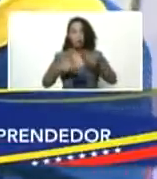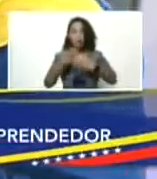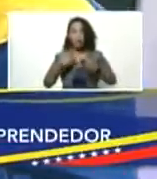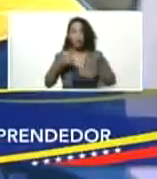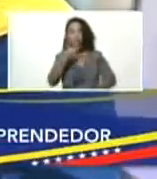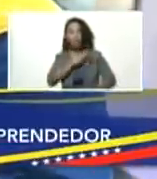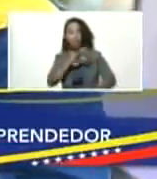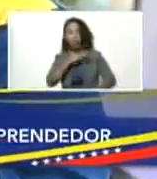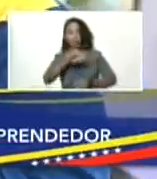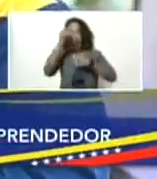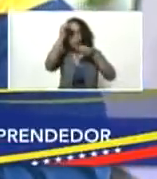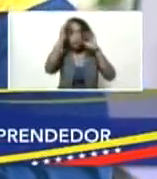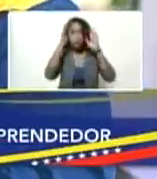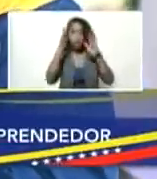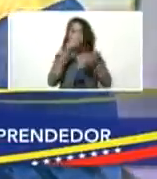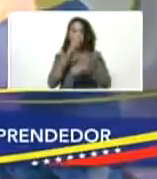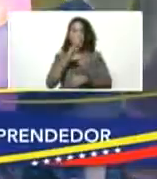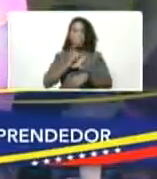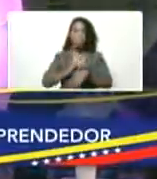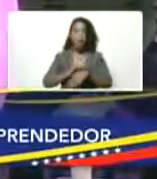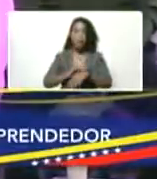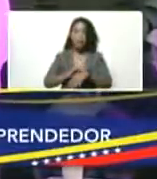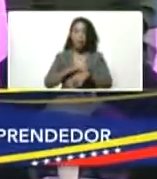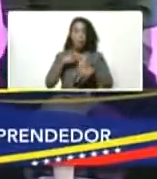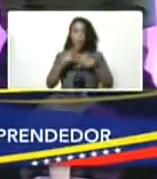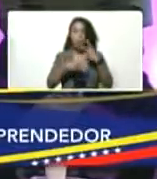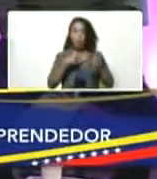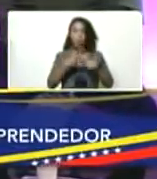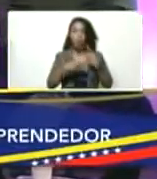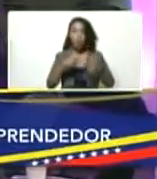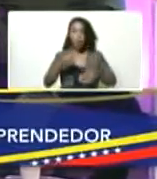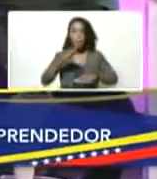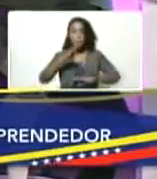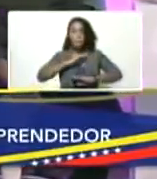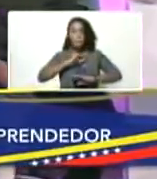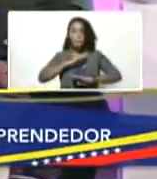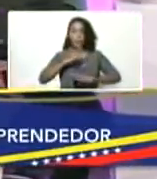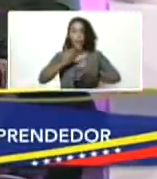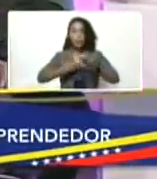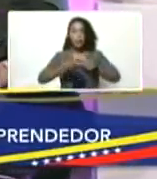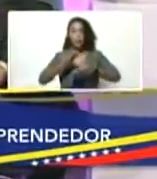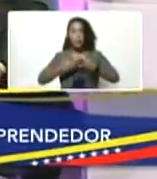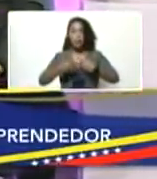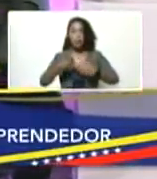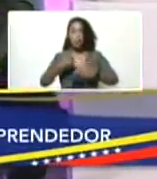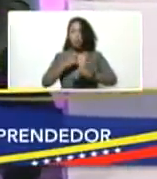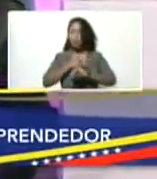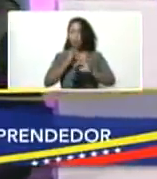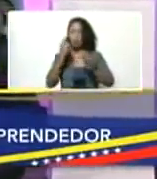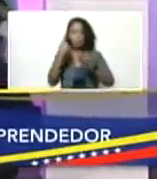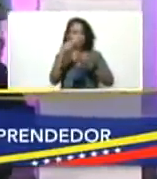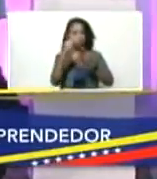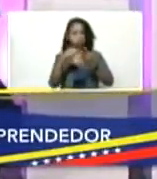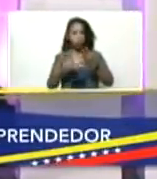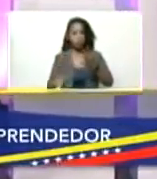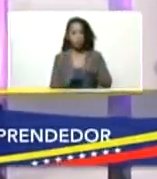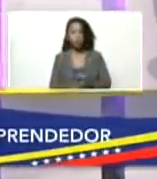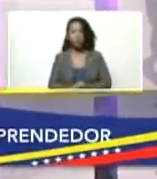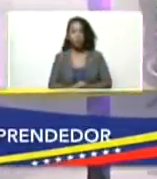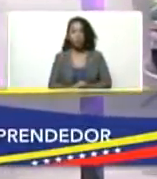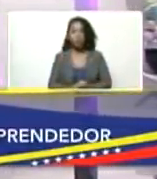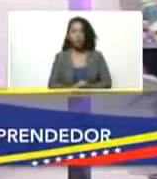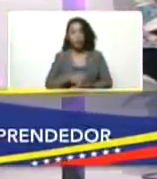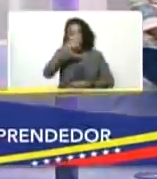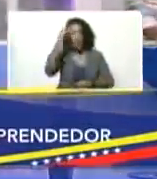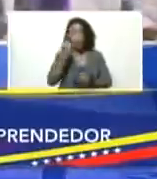sociales, atención médica, producción de bienes y servicios, en fin, es el trabajo